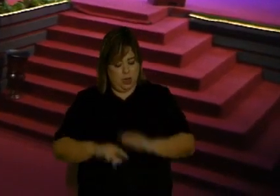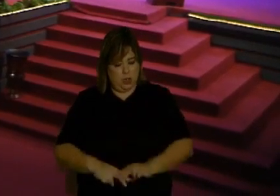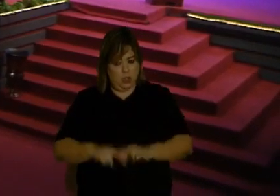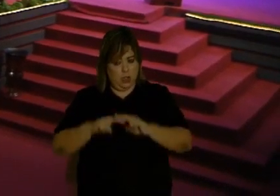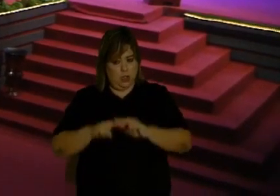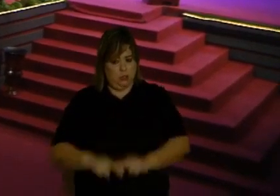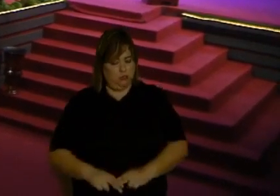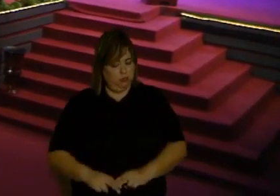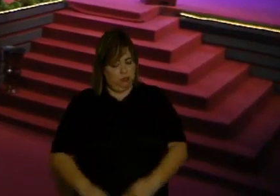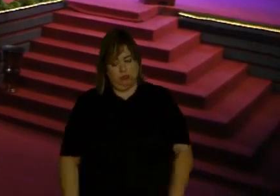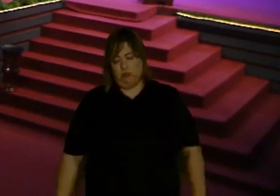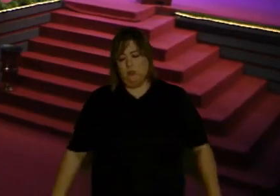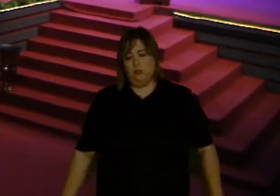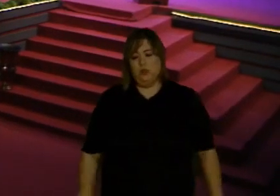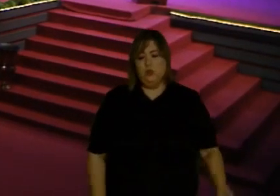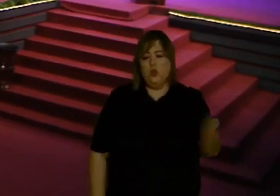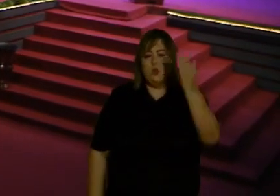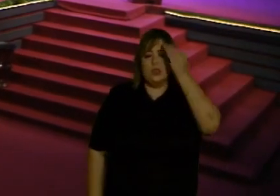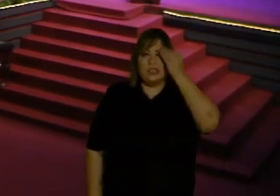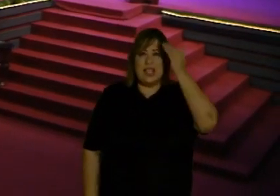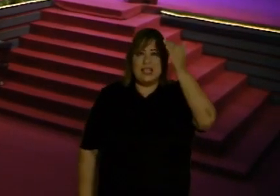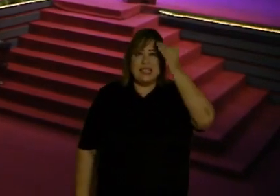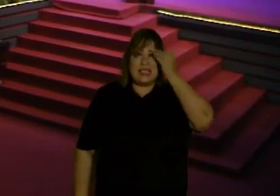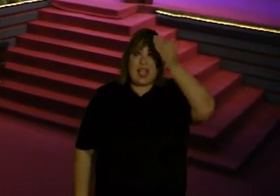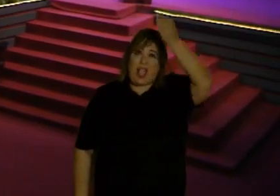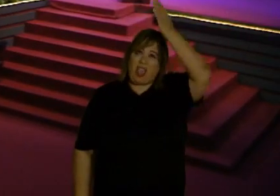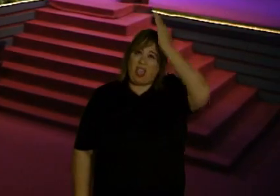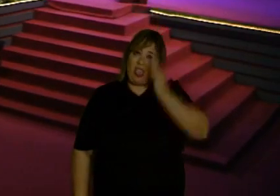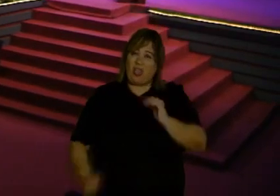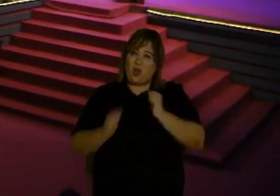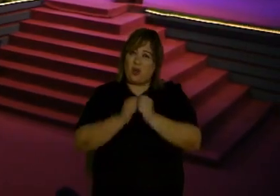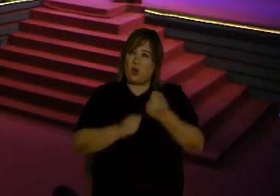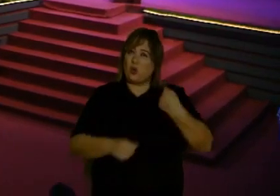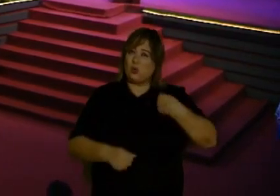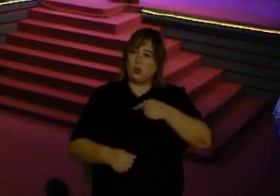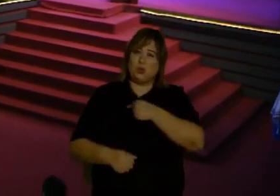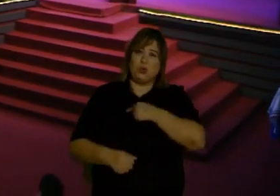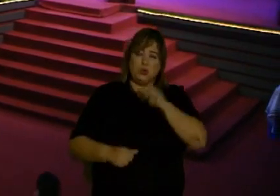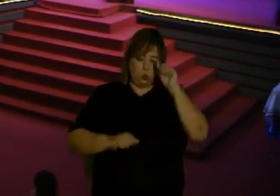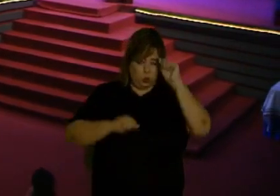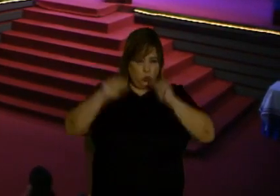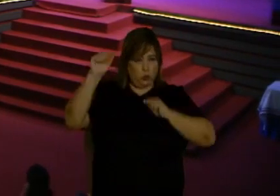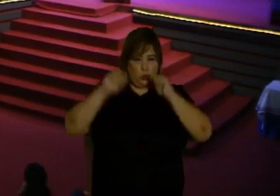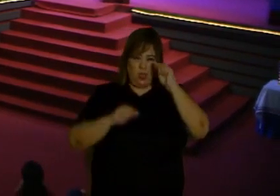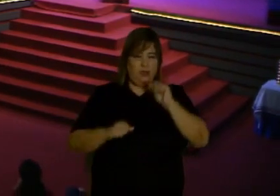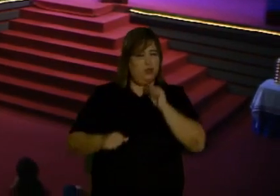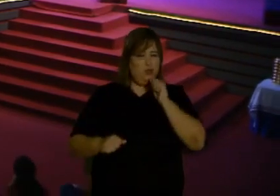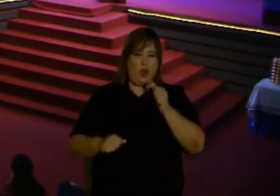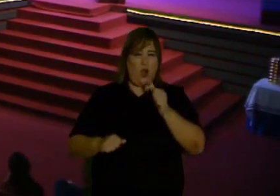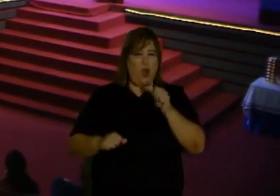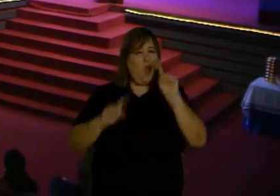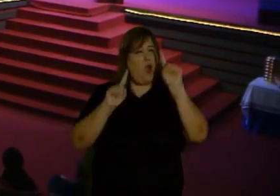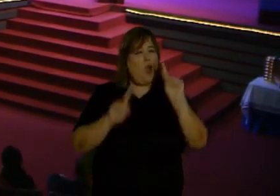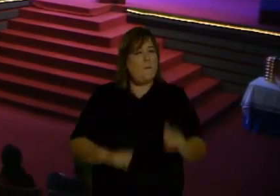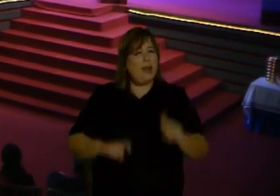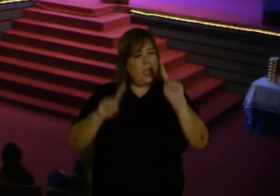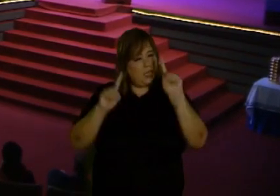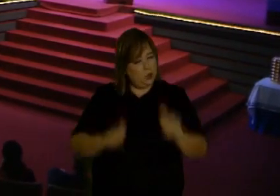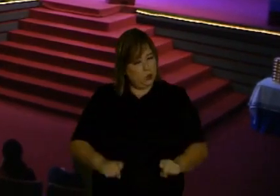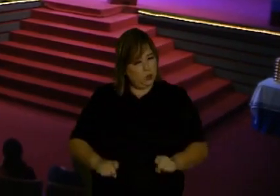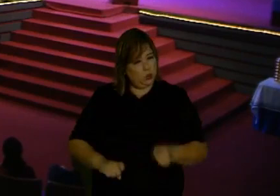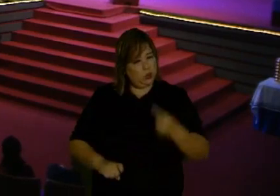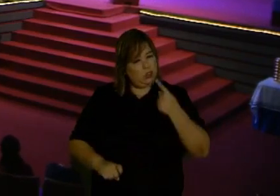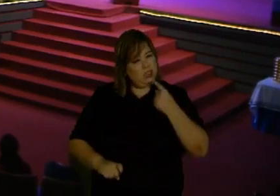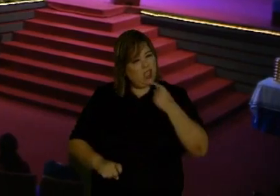con todo, porque sabemos que Dios está con nosotros. No tenemos duda ni mandamos a preguntar si él era o hay otro. El